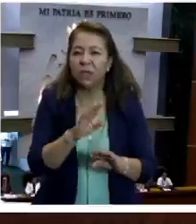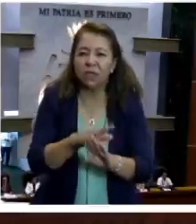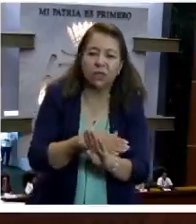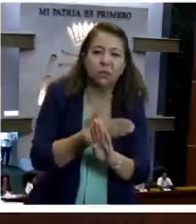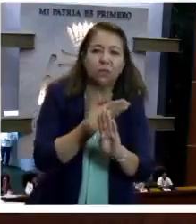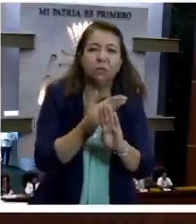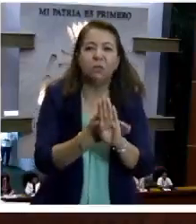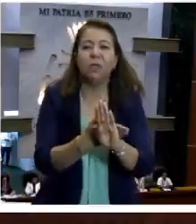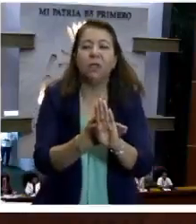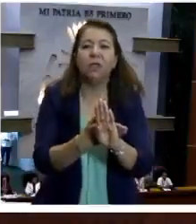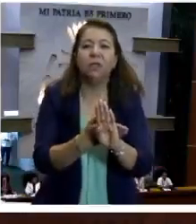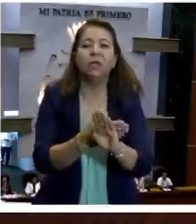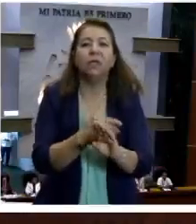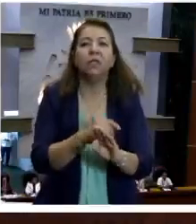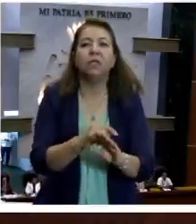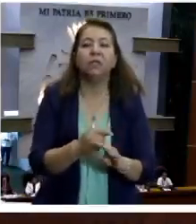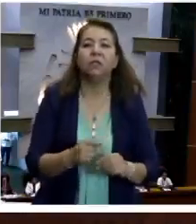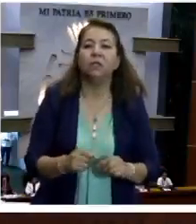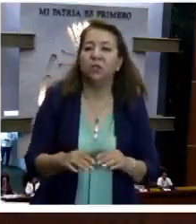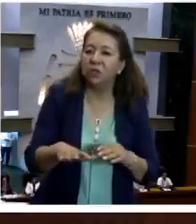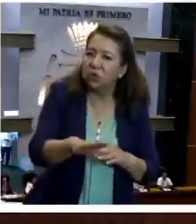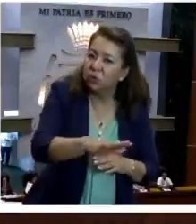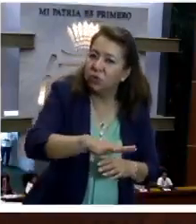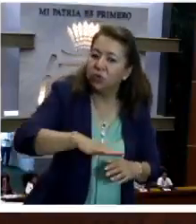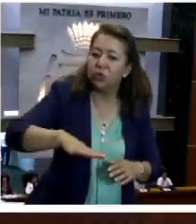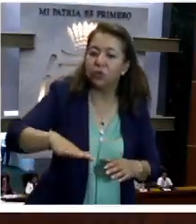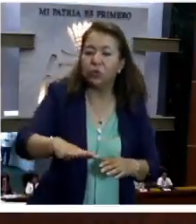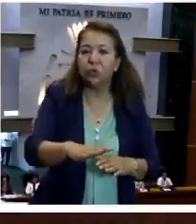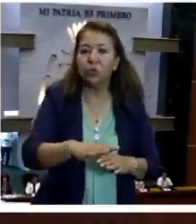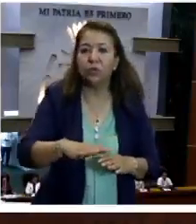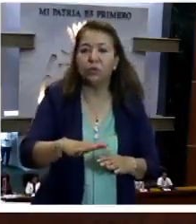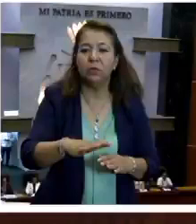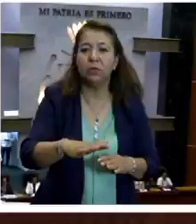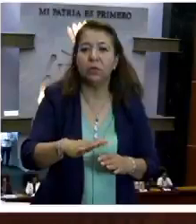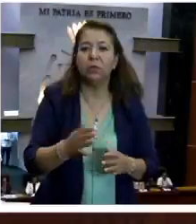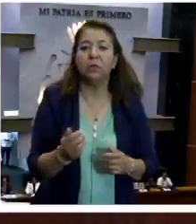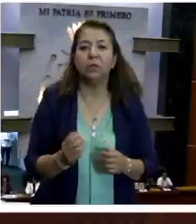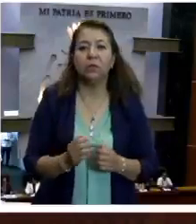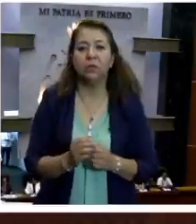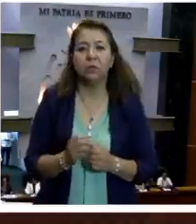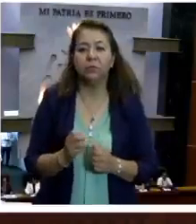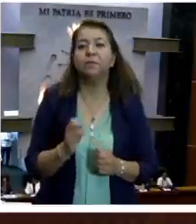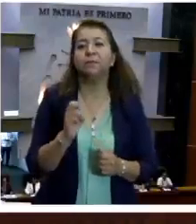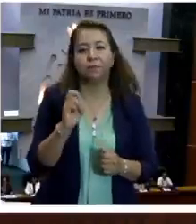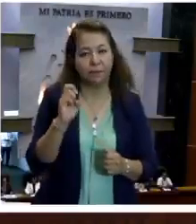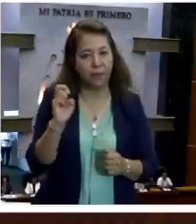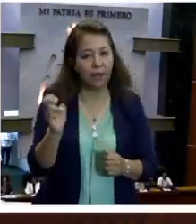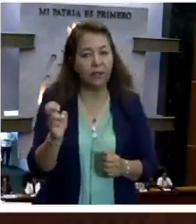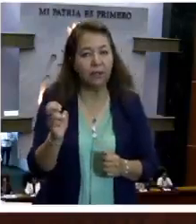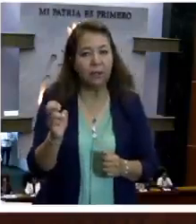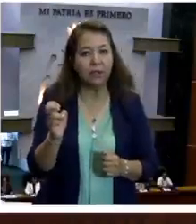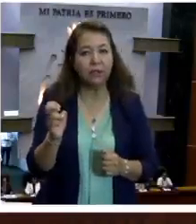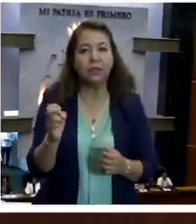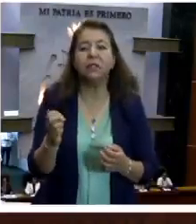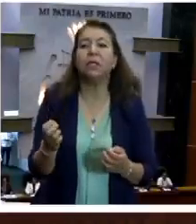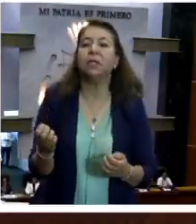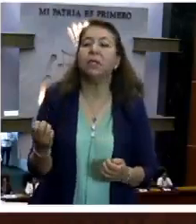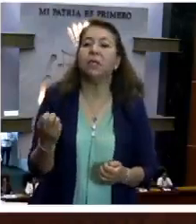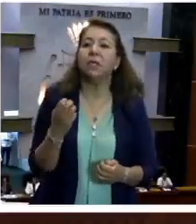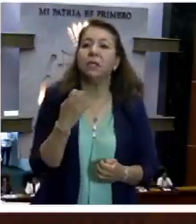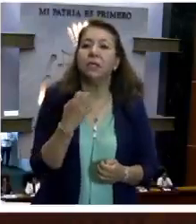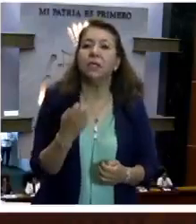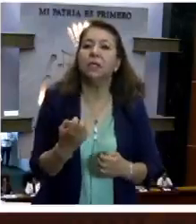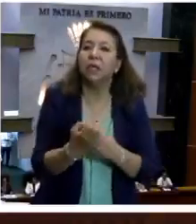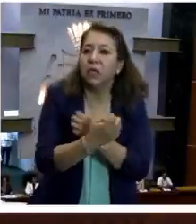violencia en el entorno donde nos desarrollamos, pero es precisamente este modelo educativo de la nueva